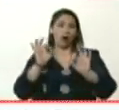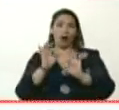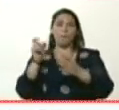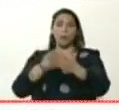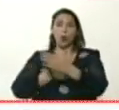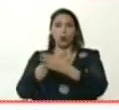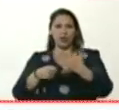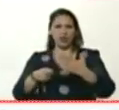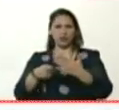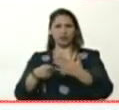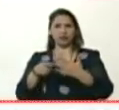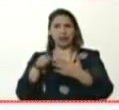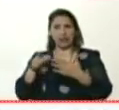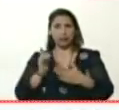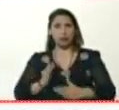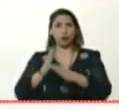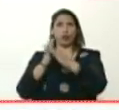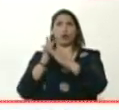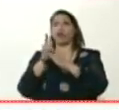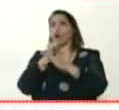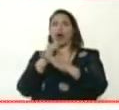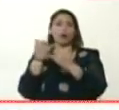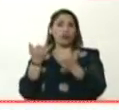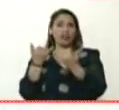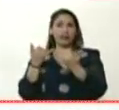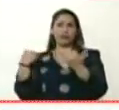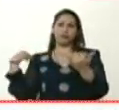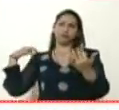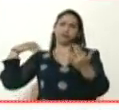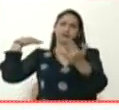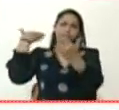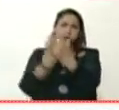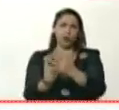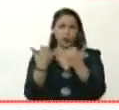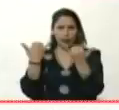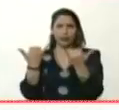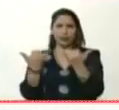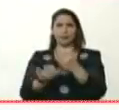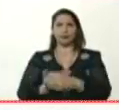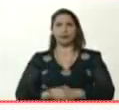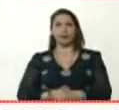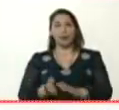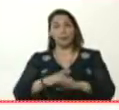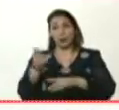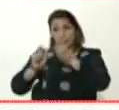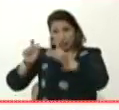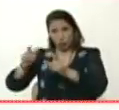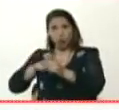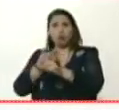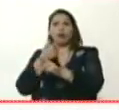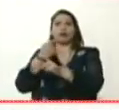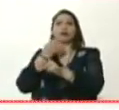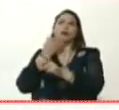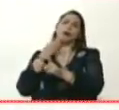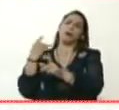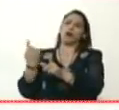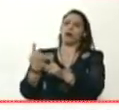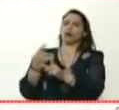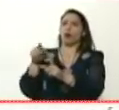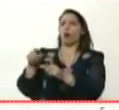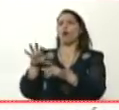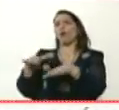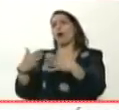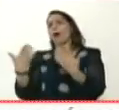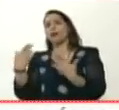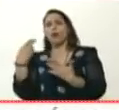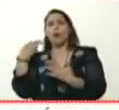Bloqueo que no es de ahorita, tiene bastante tiempo, mucho tiempo. Porque la gente pudiera decir, no, solo es, eso fue desde que